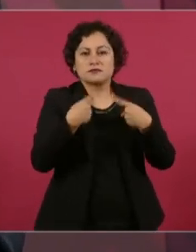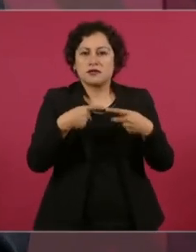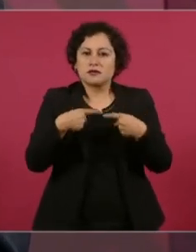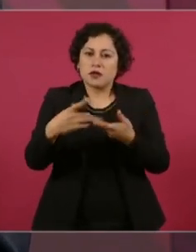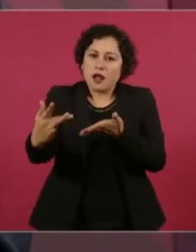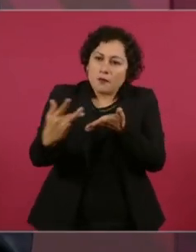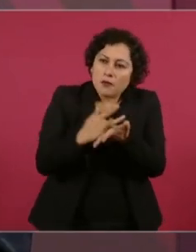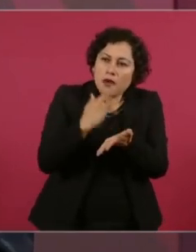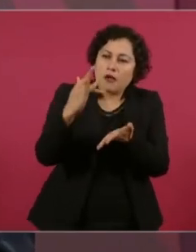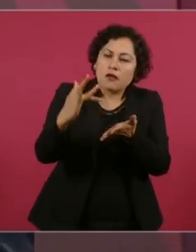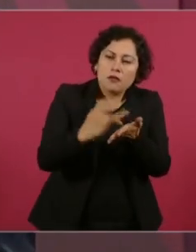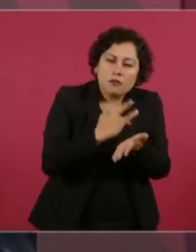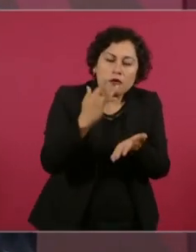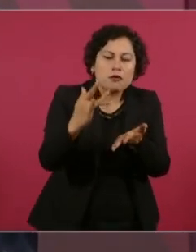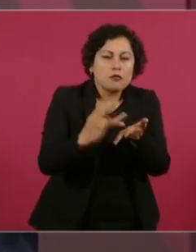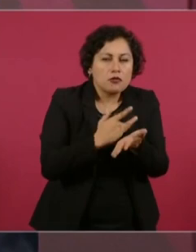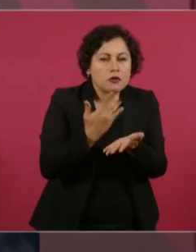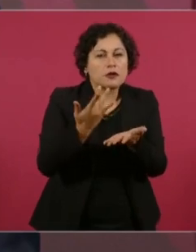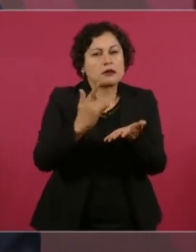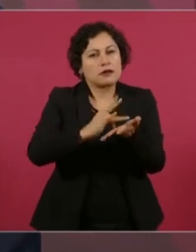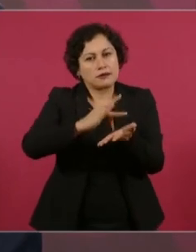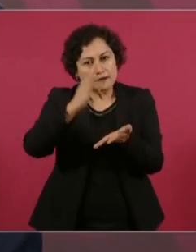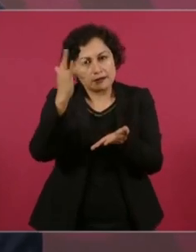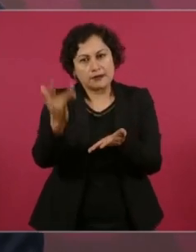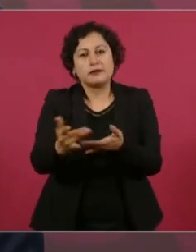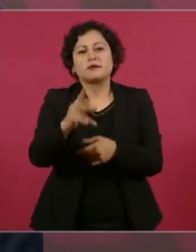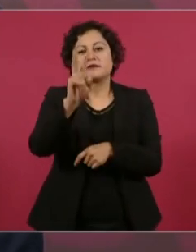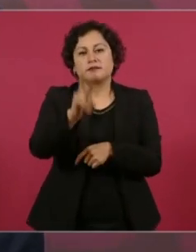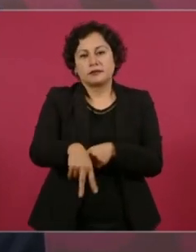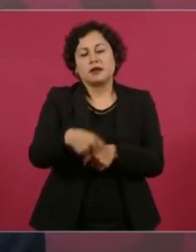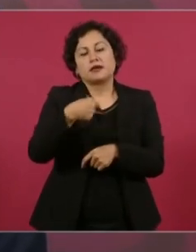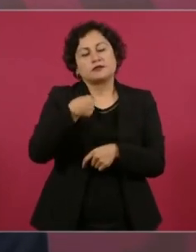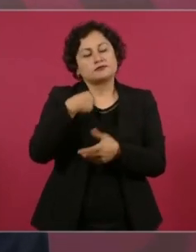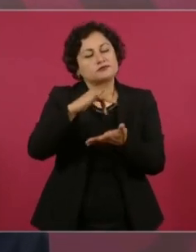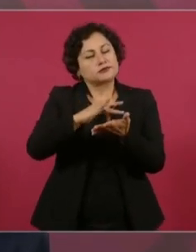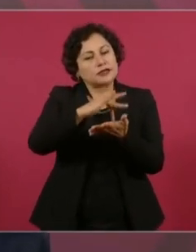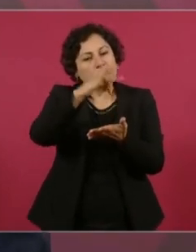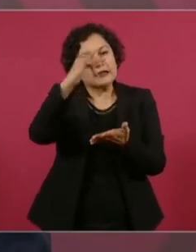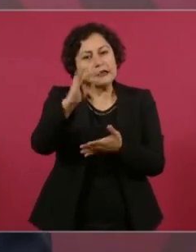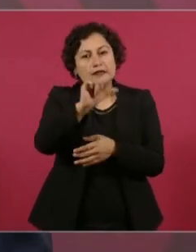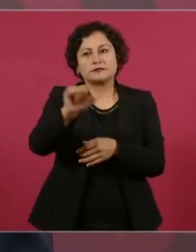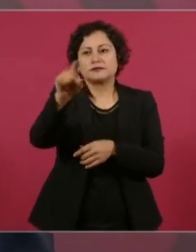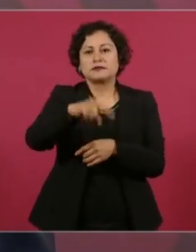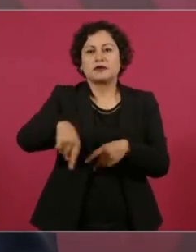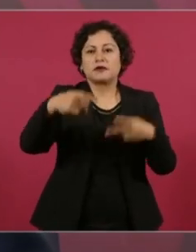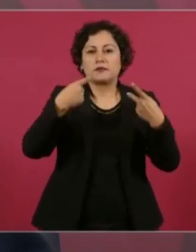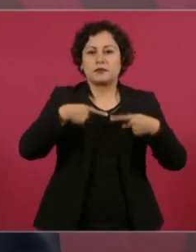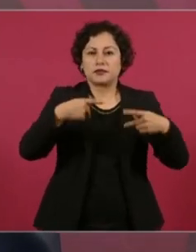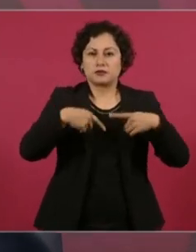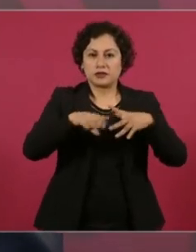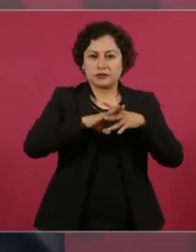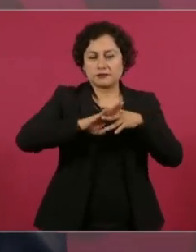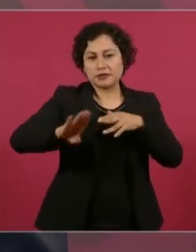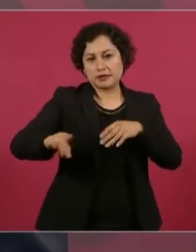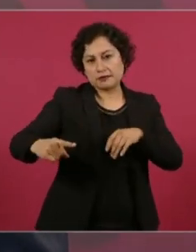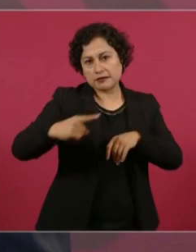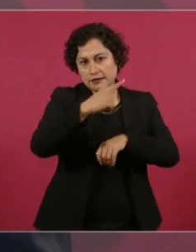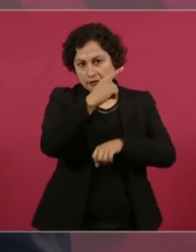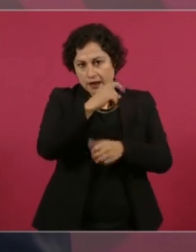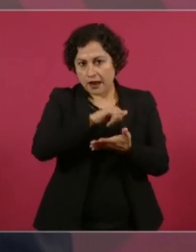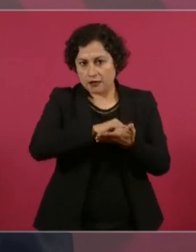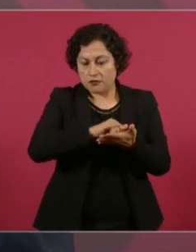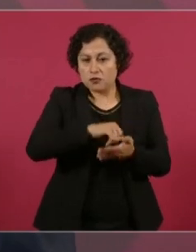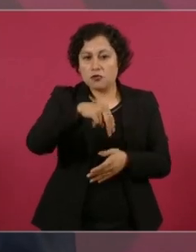solidaridad. Le agradezco a nuestros paisanos migrantes de Nueva York